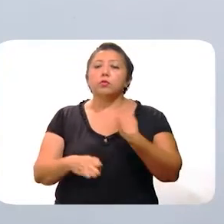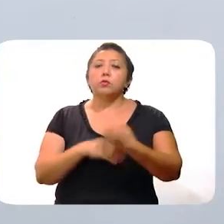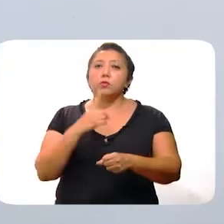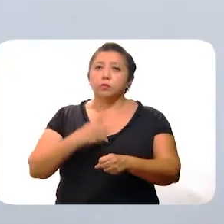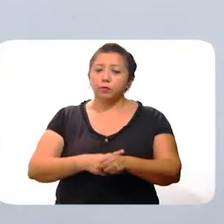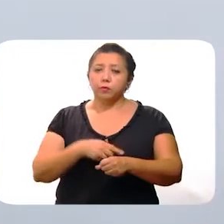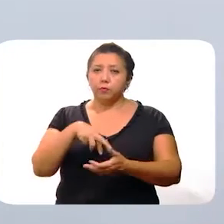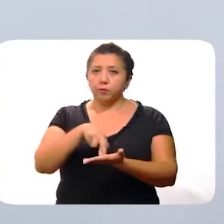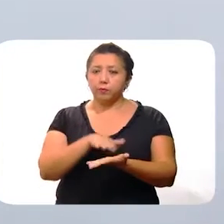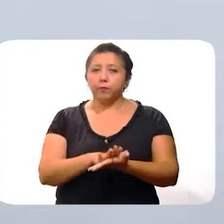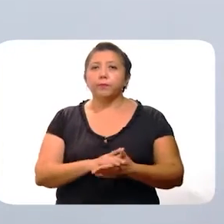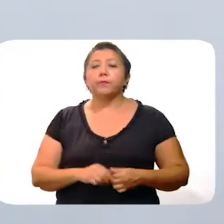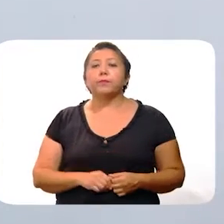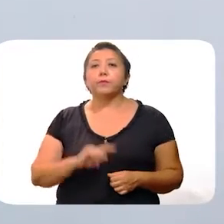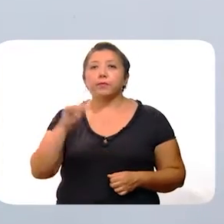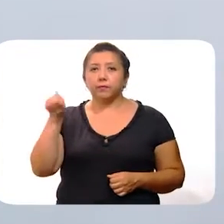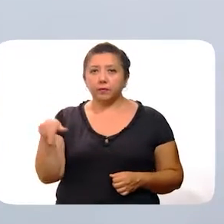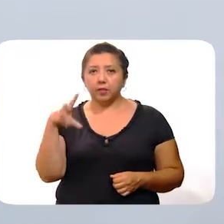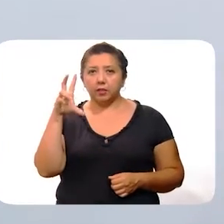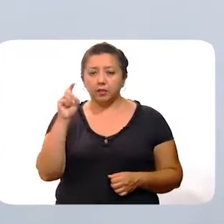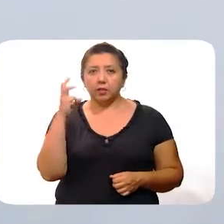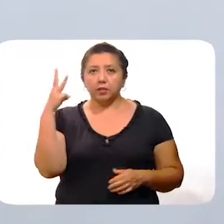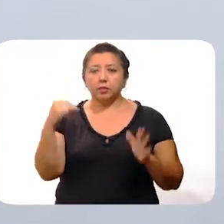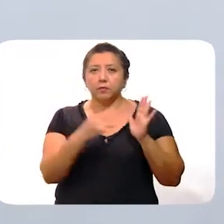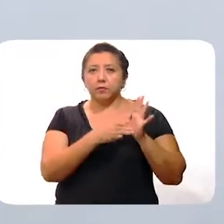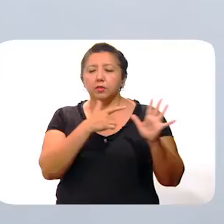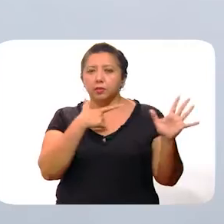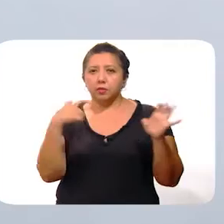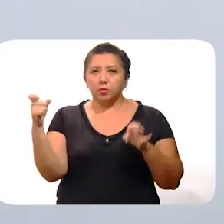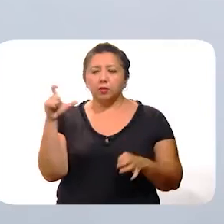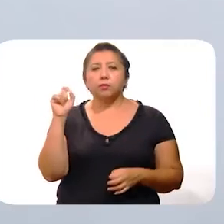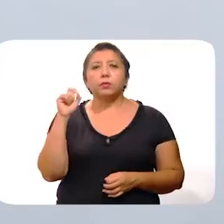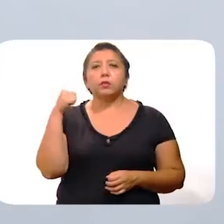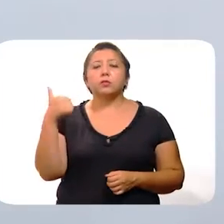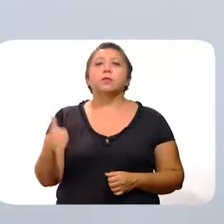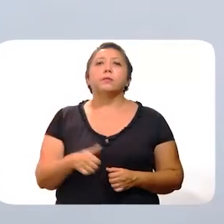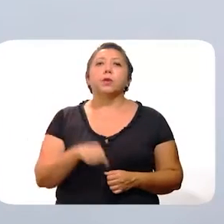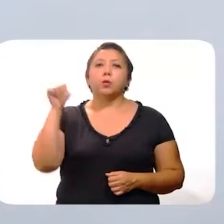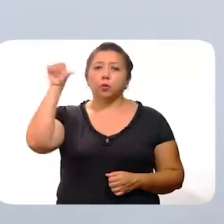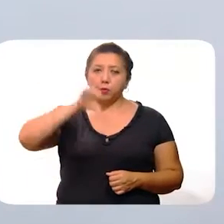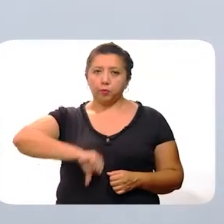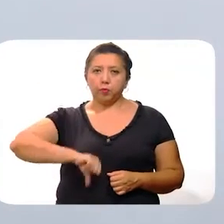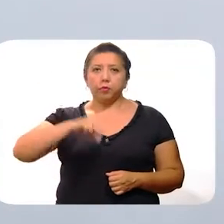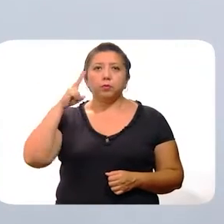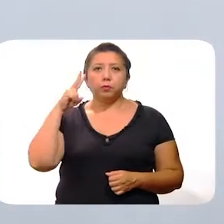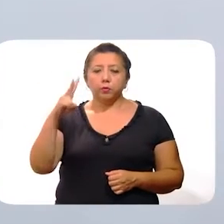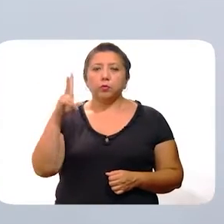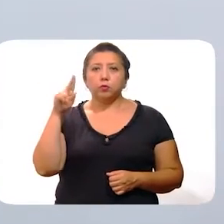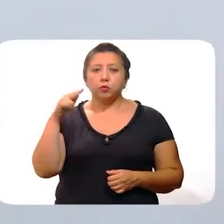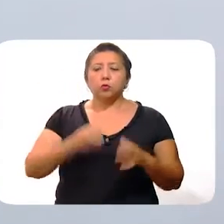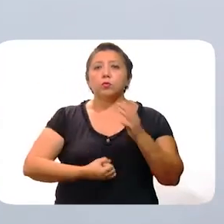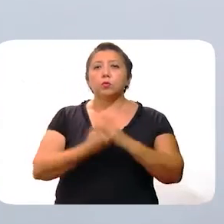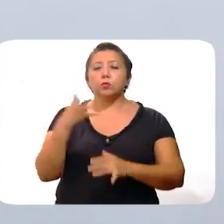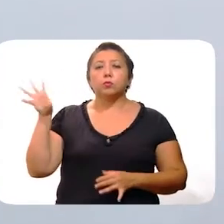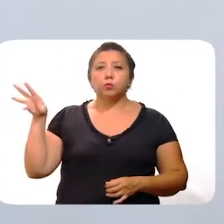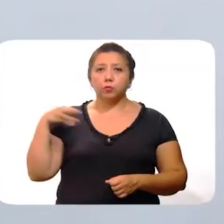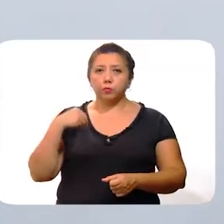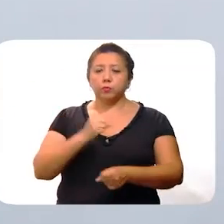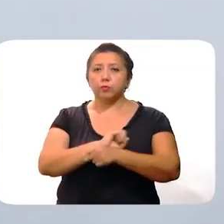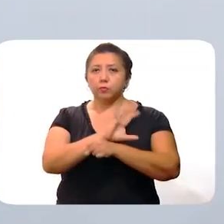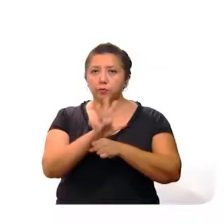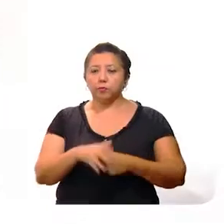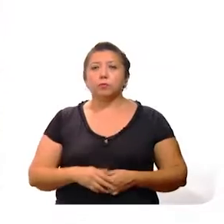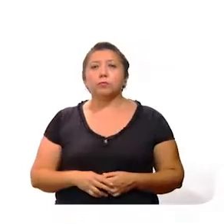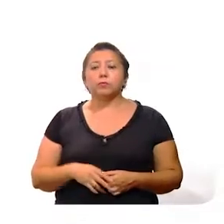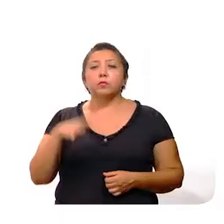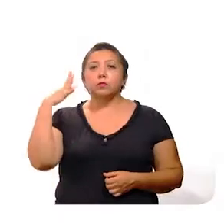de contagios registrados, que es 33.726. Hoy se detectaron 80 nuevos contagios de